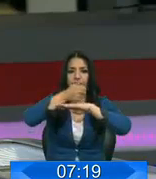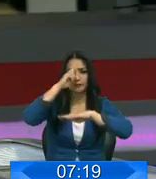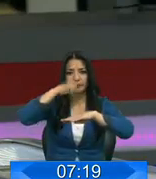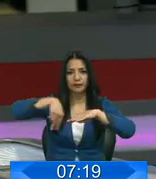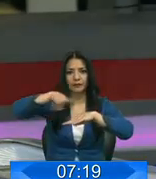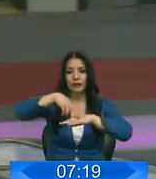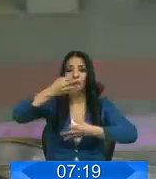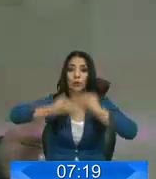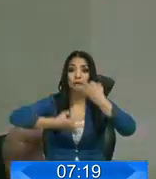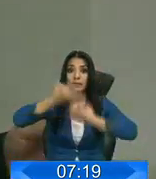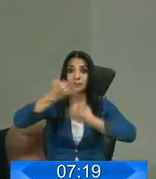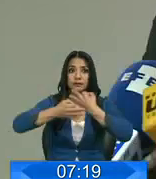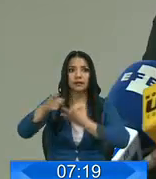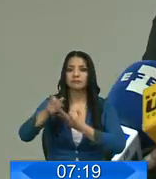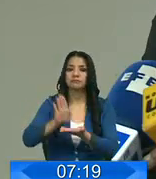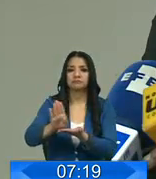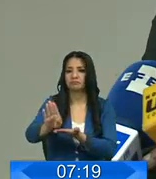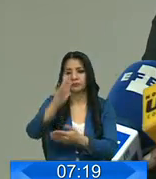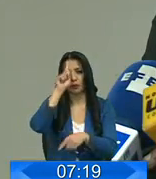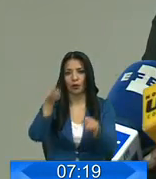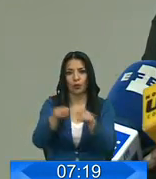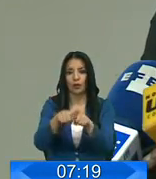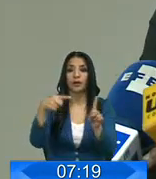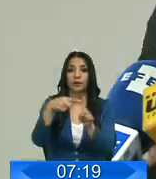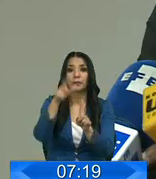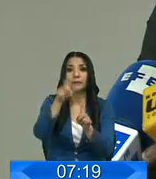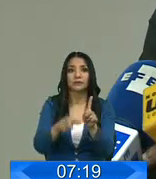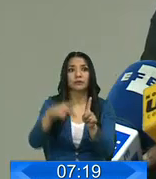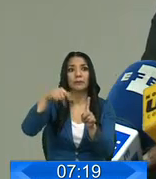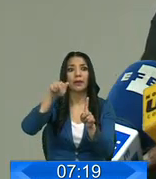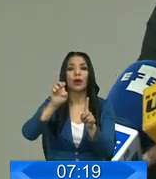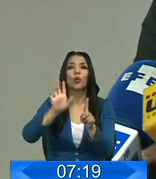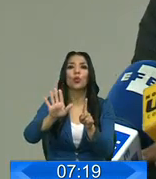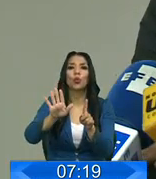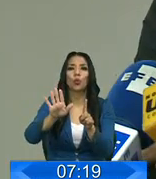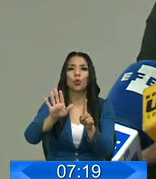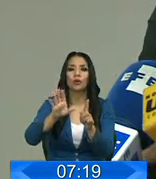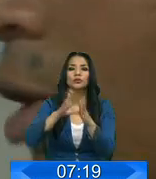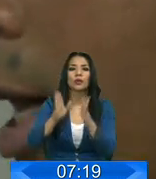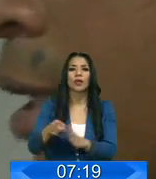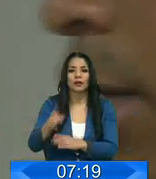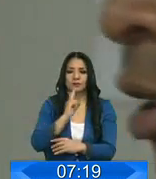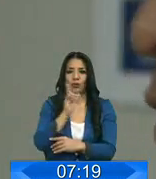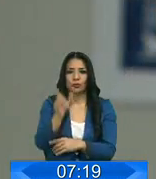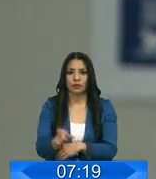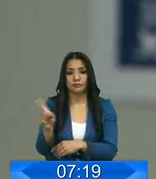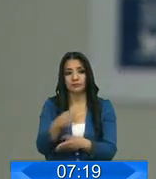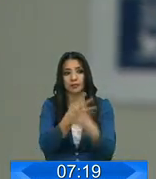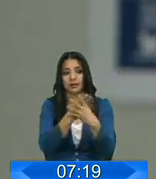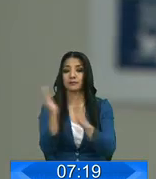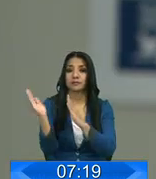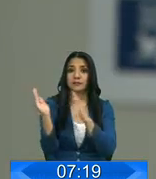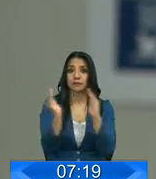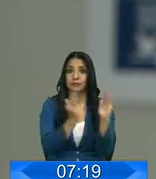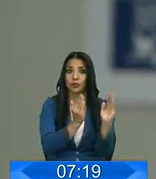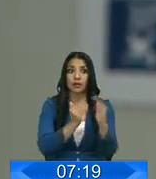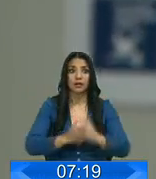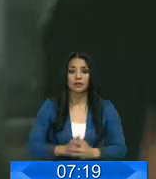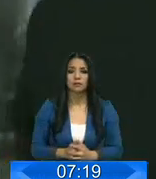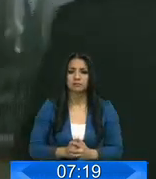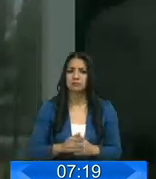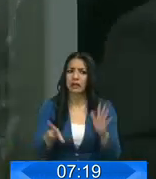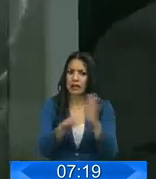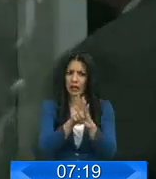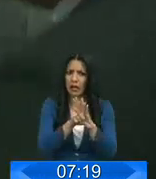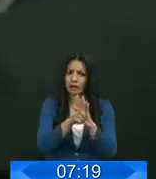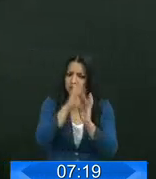de Justicia negó el habeas corpus al ciudadano estadounidense Paul Seglia. La Corte decidió que la prisión preventiva de Seglia no es ilegal, ya